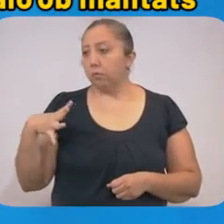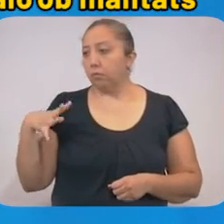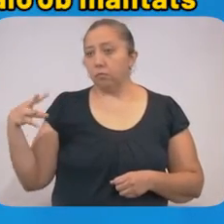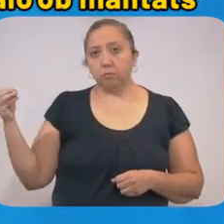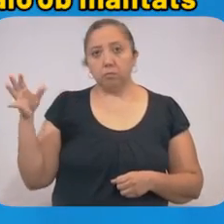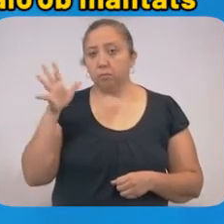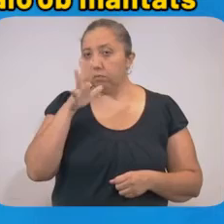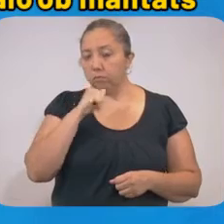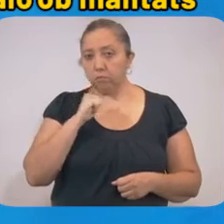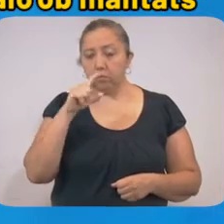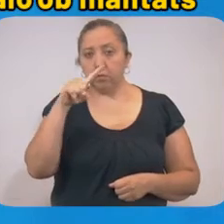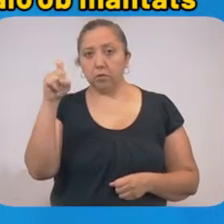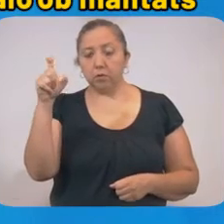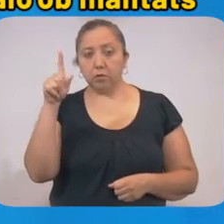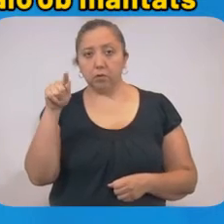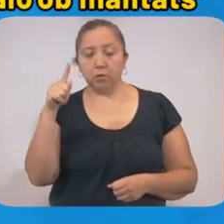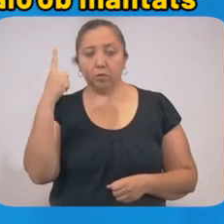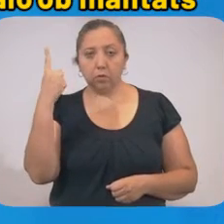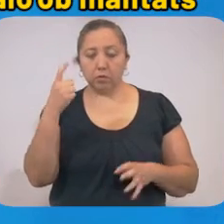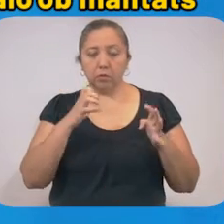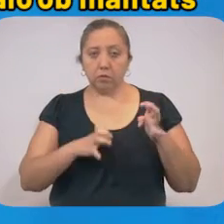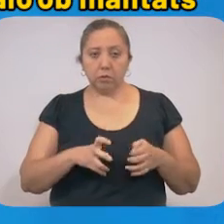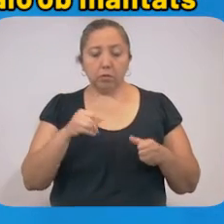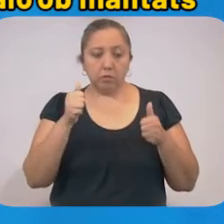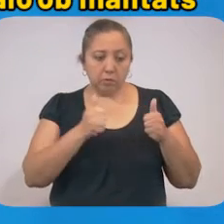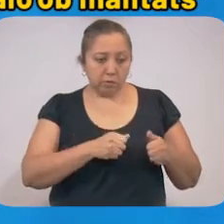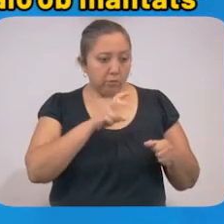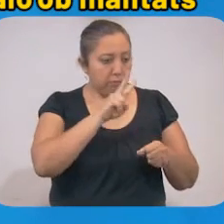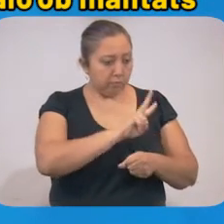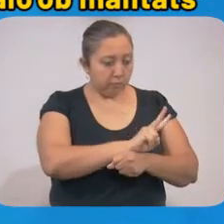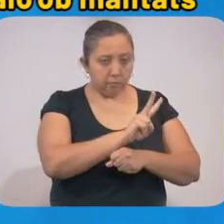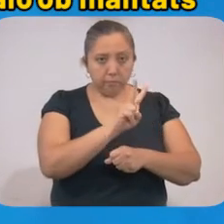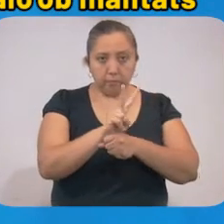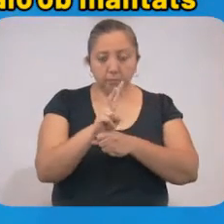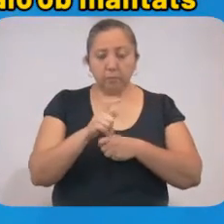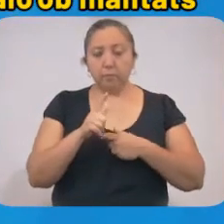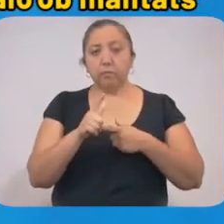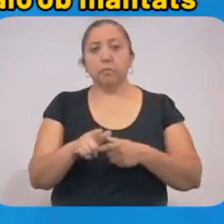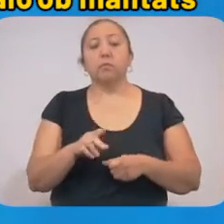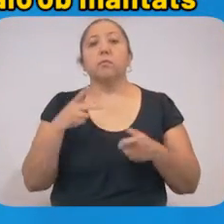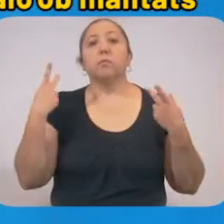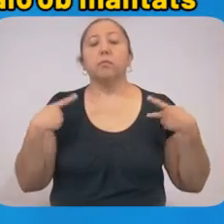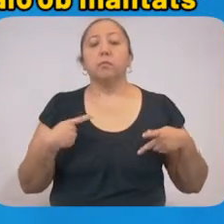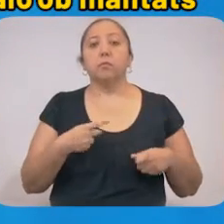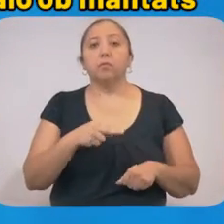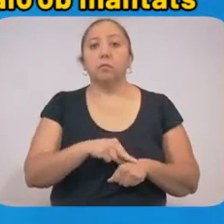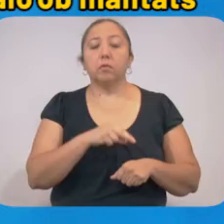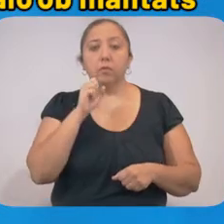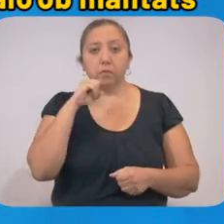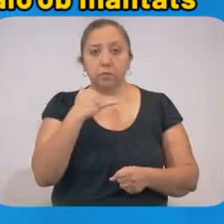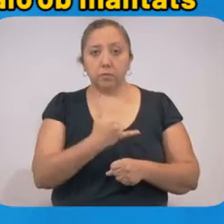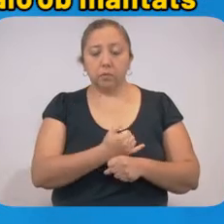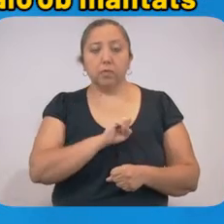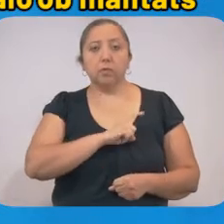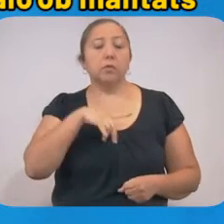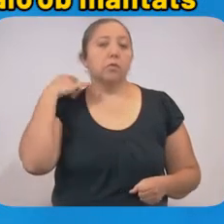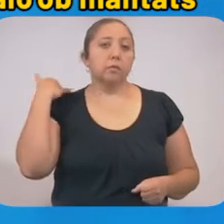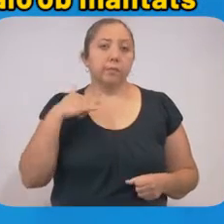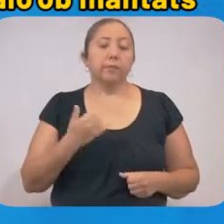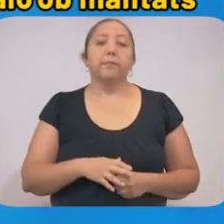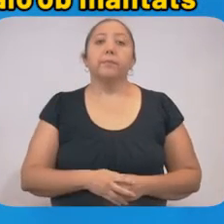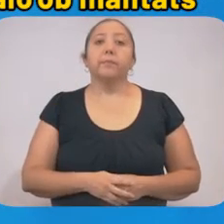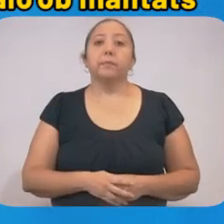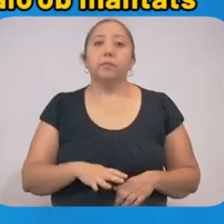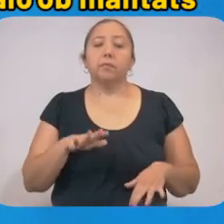contagiar. 171 están estables, aislados y monitoreados constantemente por personal médico de la Secretaría de Salud de